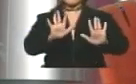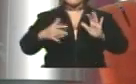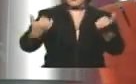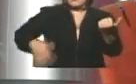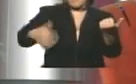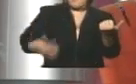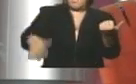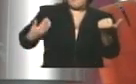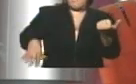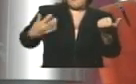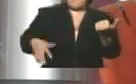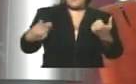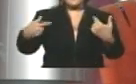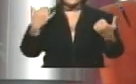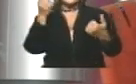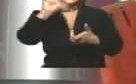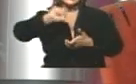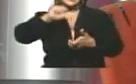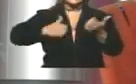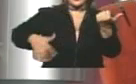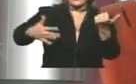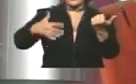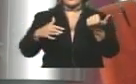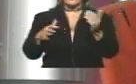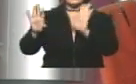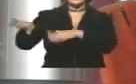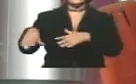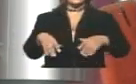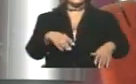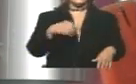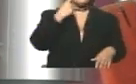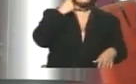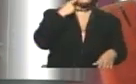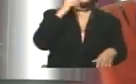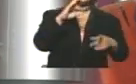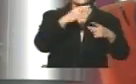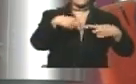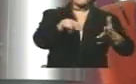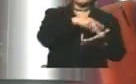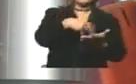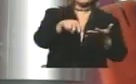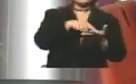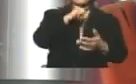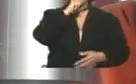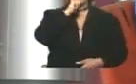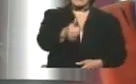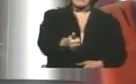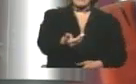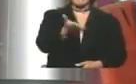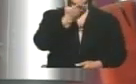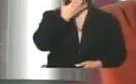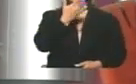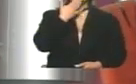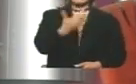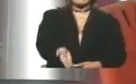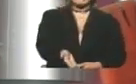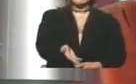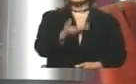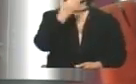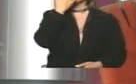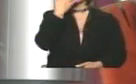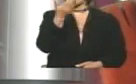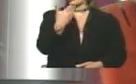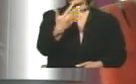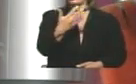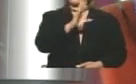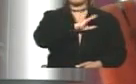rockera o salsera, pero que lo tradicional es de viejos. Y es aburrido. Y malo. Y de paso te dicen, bueno, eso no es